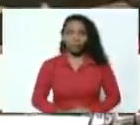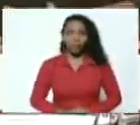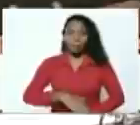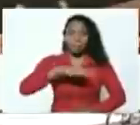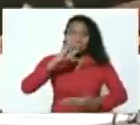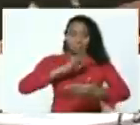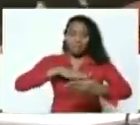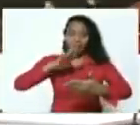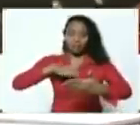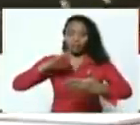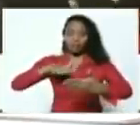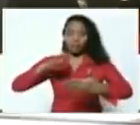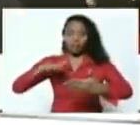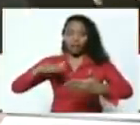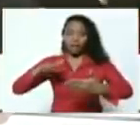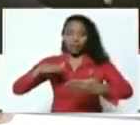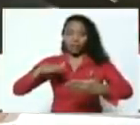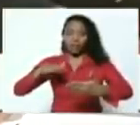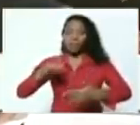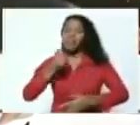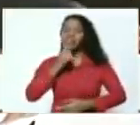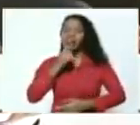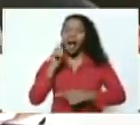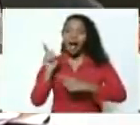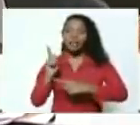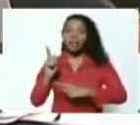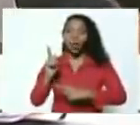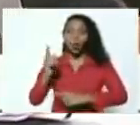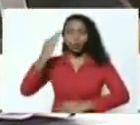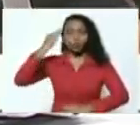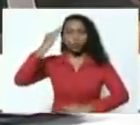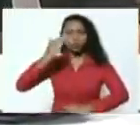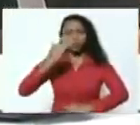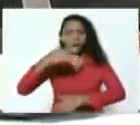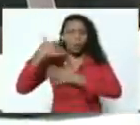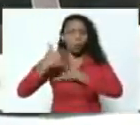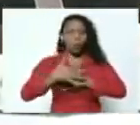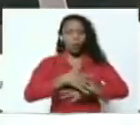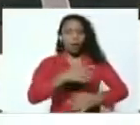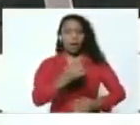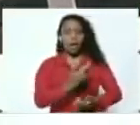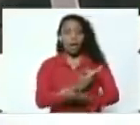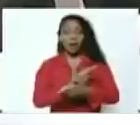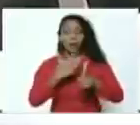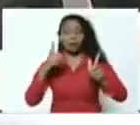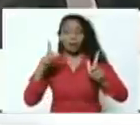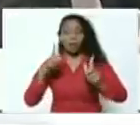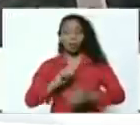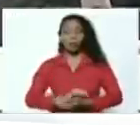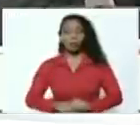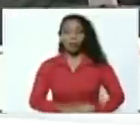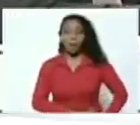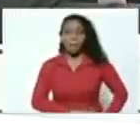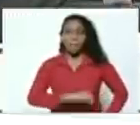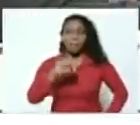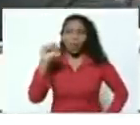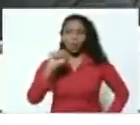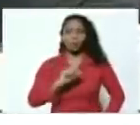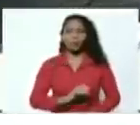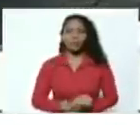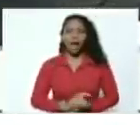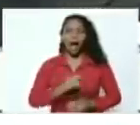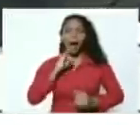pintado por quien fue un soldado del Ejército Libertador, de apellido Espinosa,